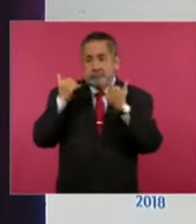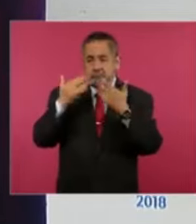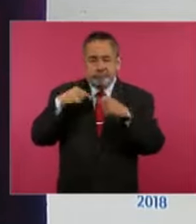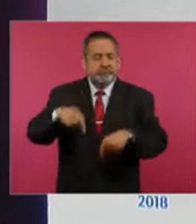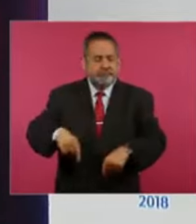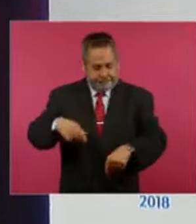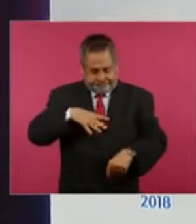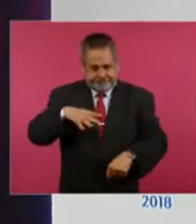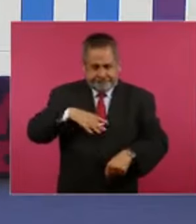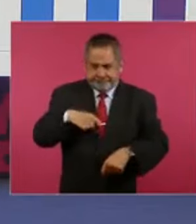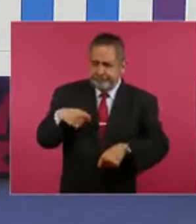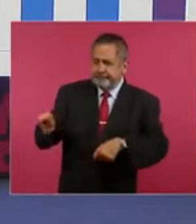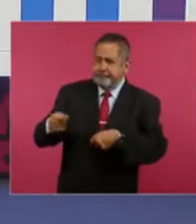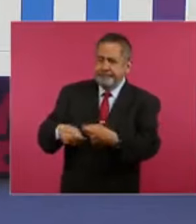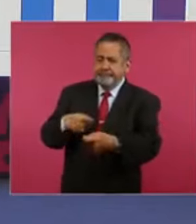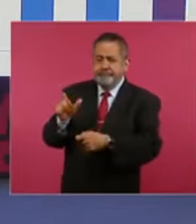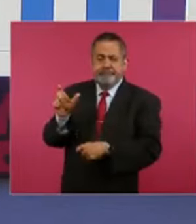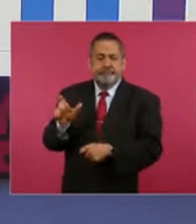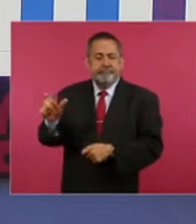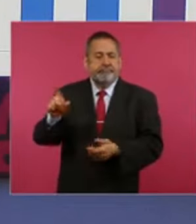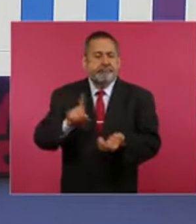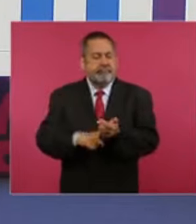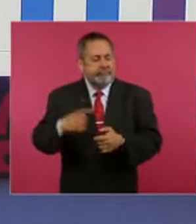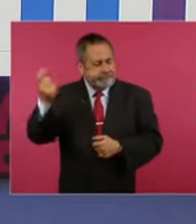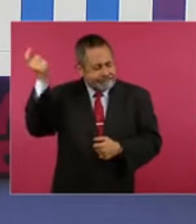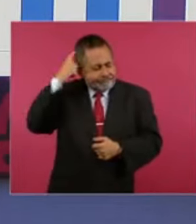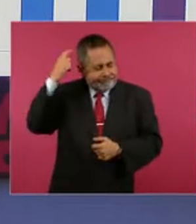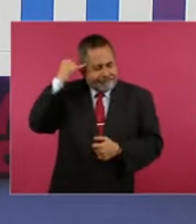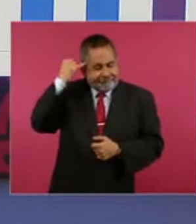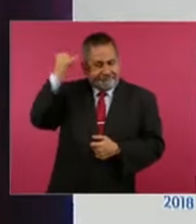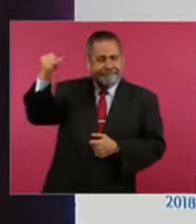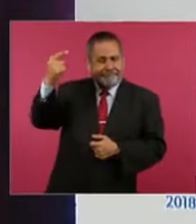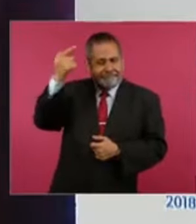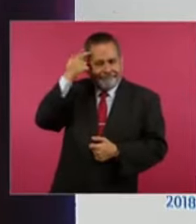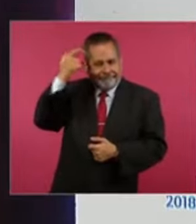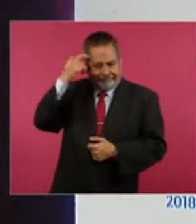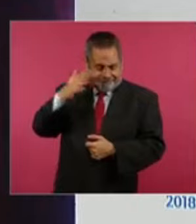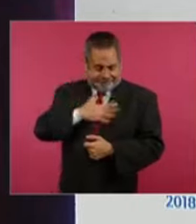mundo. Y eso salió de esta cabecita y de este corazón.